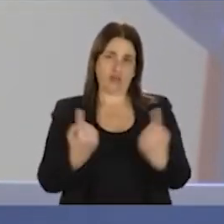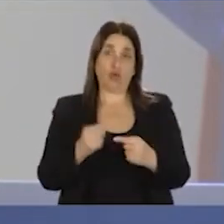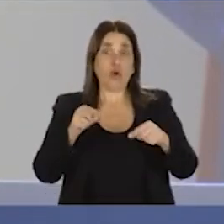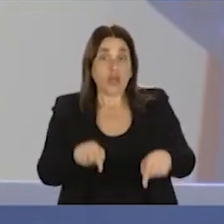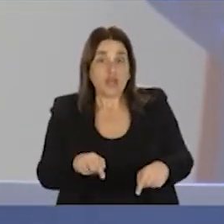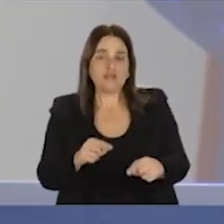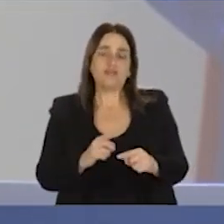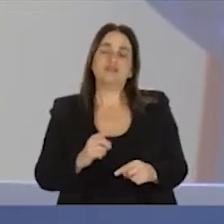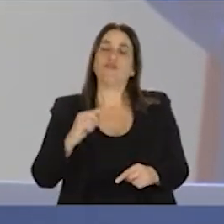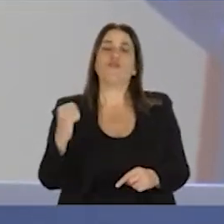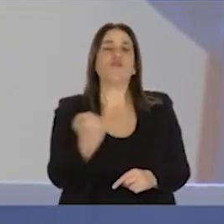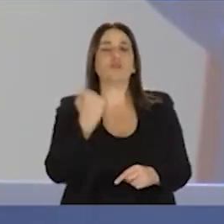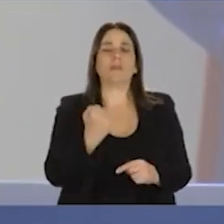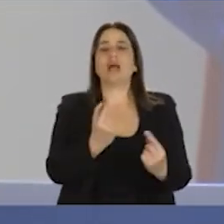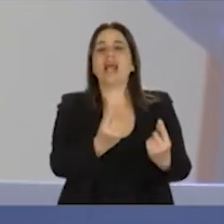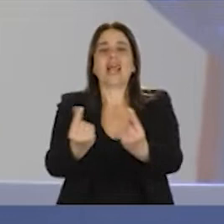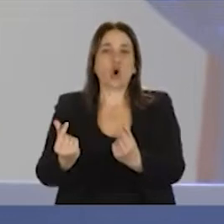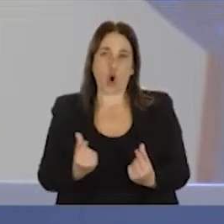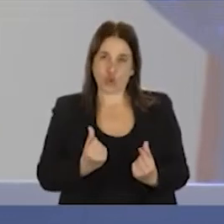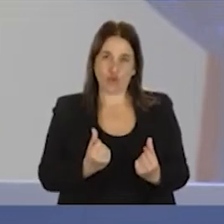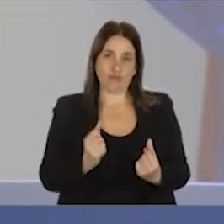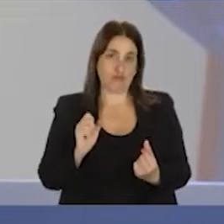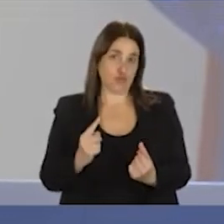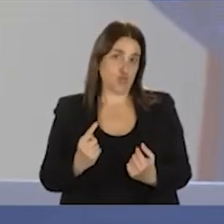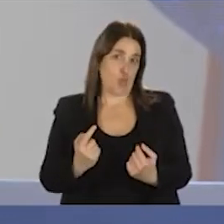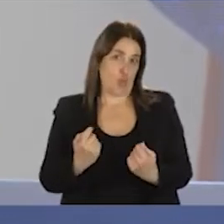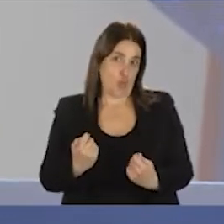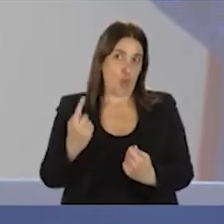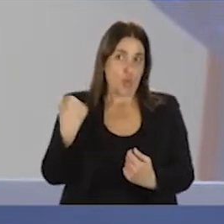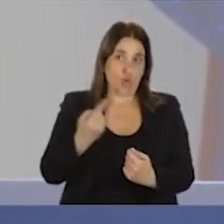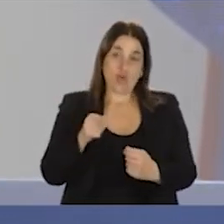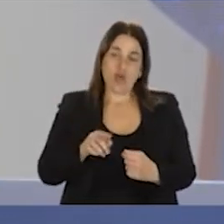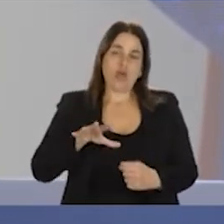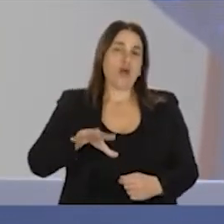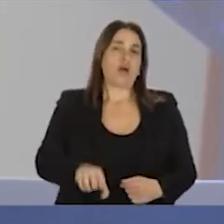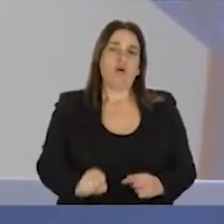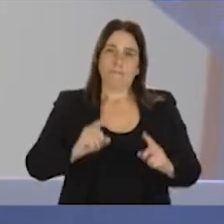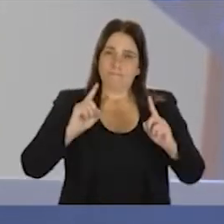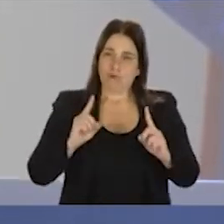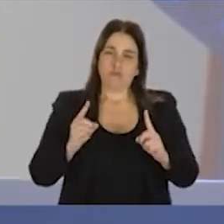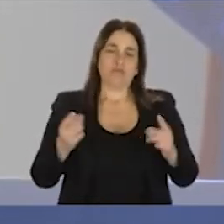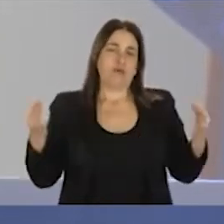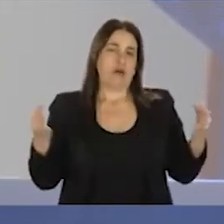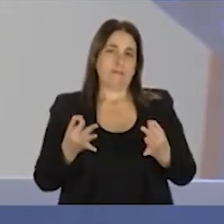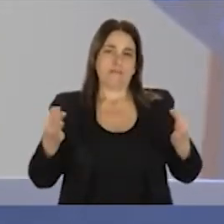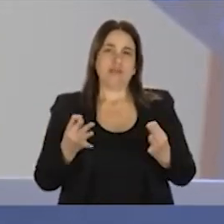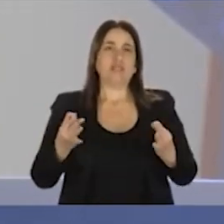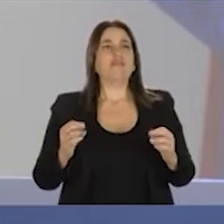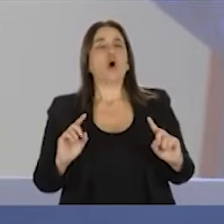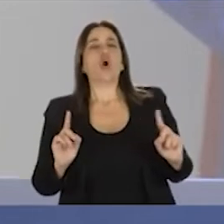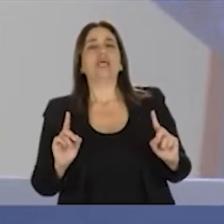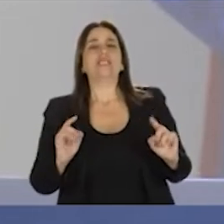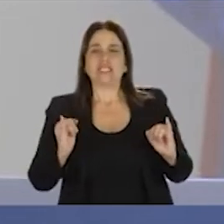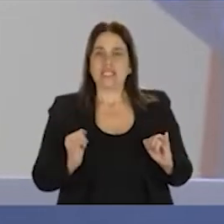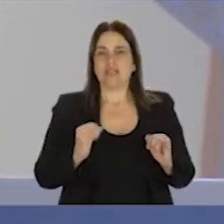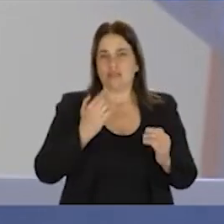parte de eso va en el costo tarifario que tiene el puerto y allí tenemos un compromiso específico ya no